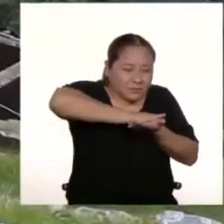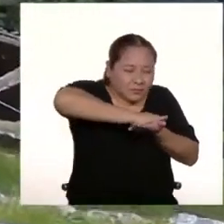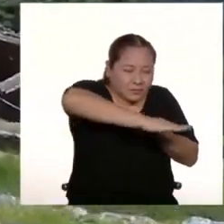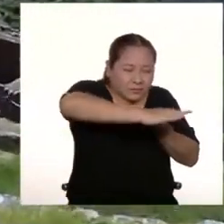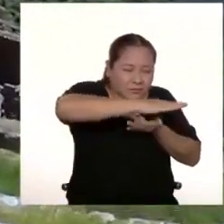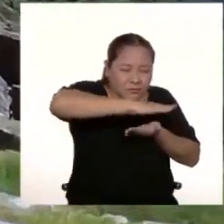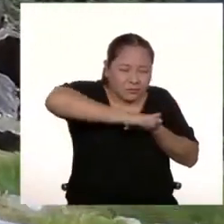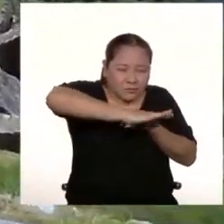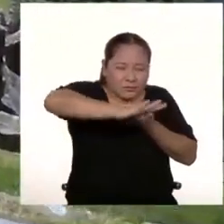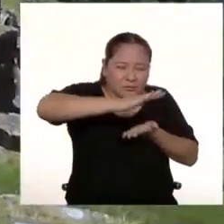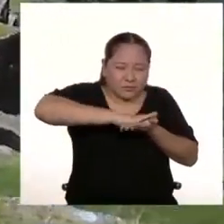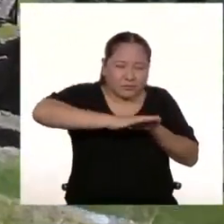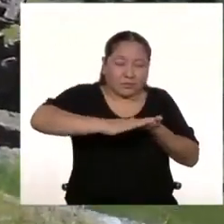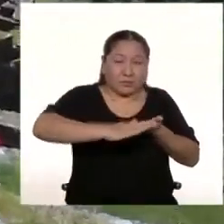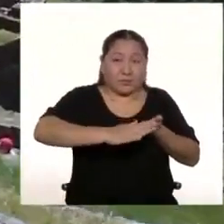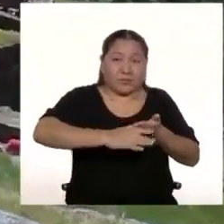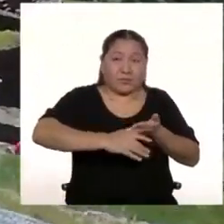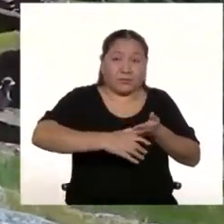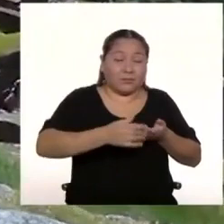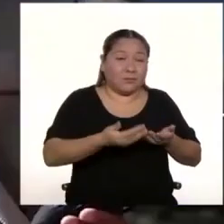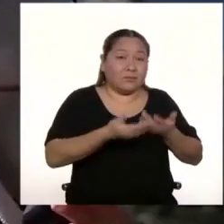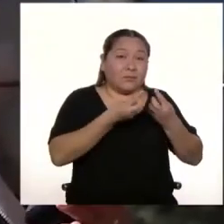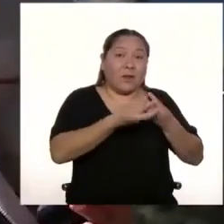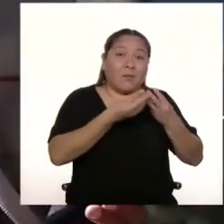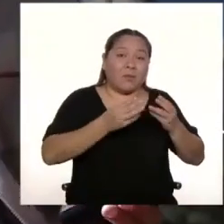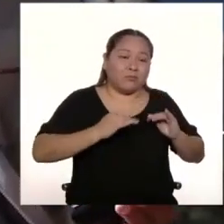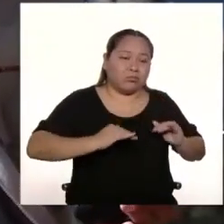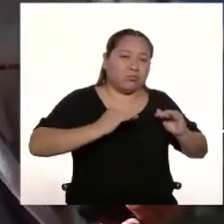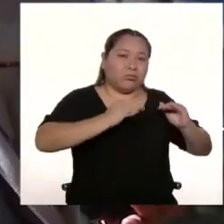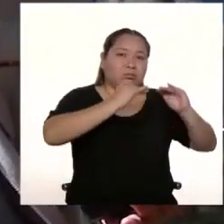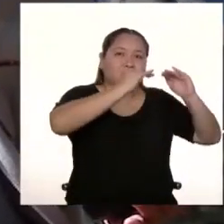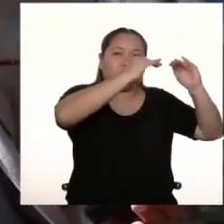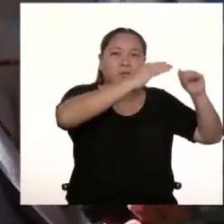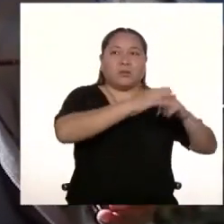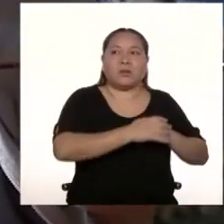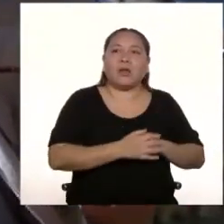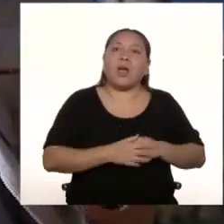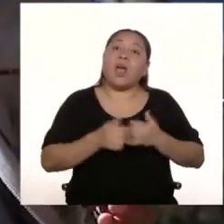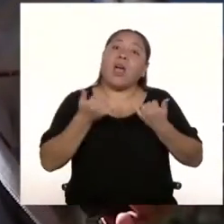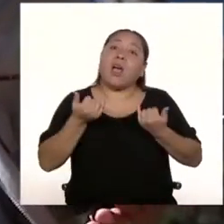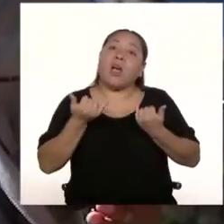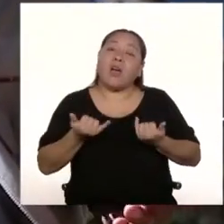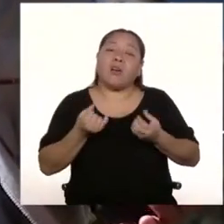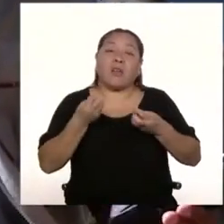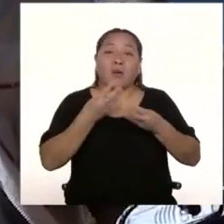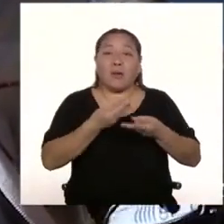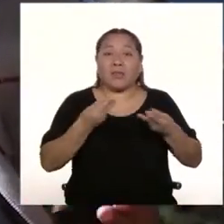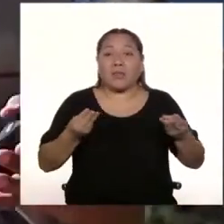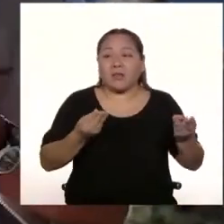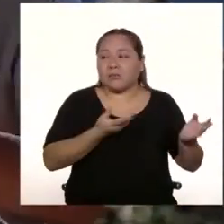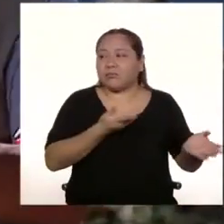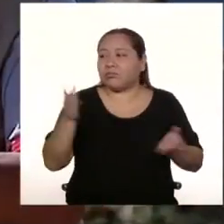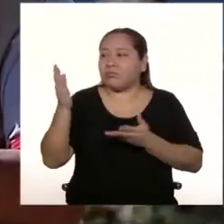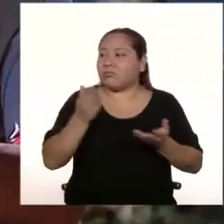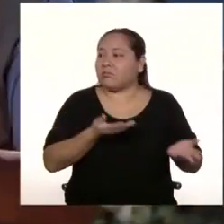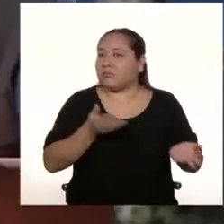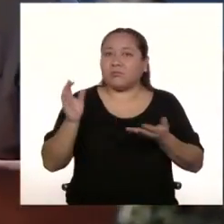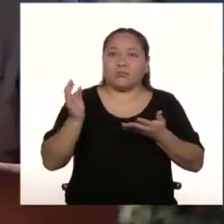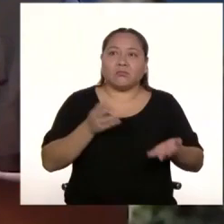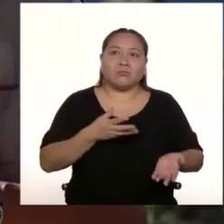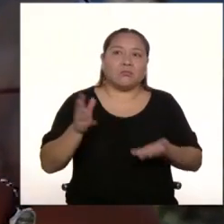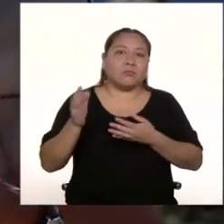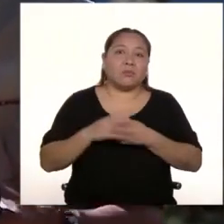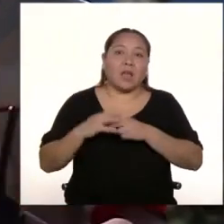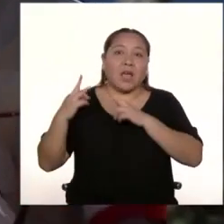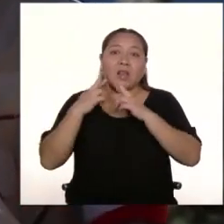edificación, nos queda cantidad de material de desecho, ¿no es cierto? Ese material, que se hace ahora, se agarra un volquete si uno puede y se tira a los alvéolos de un